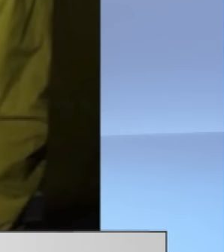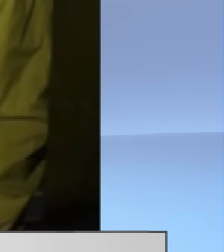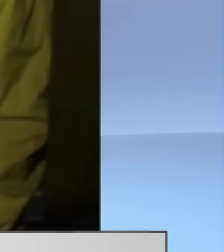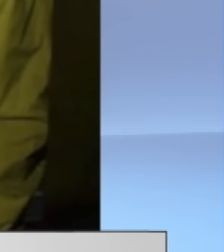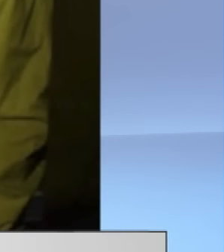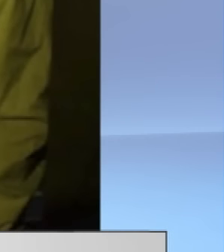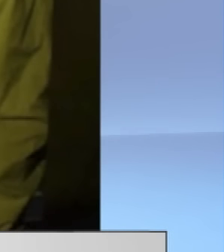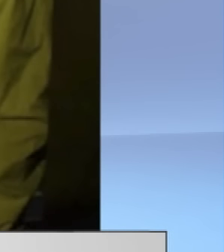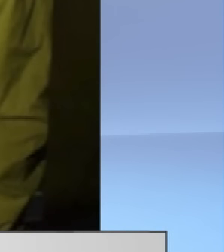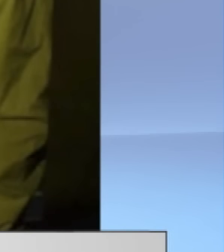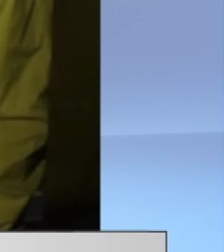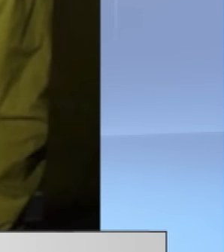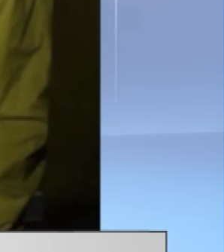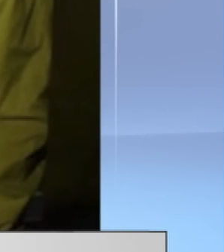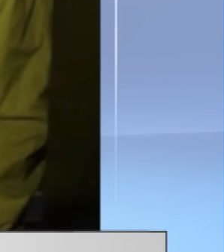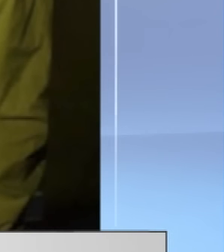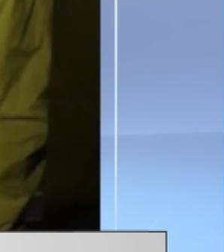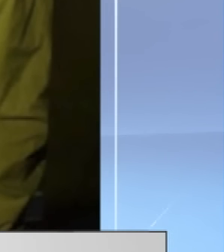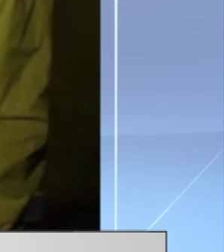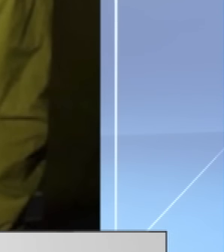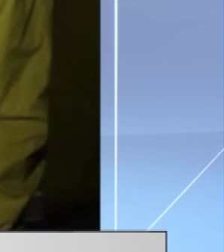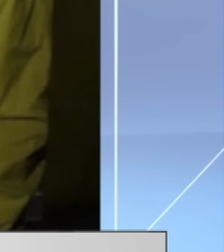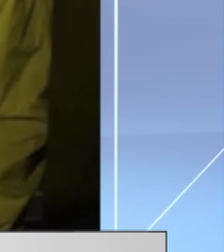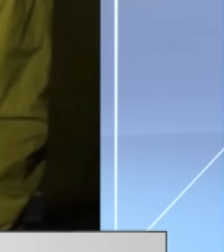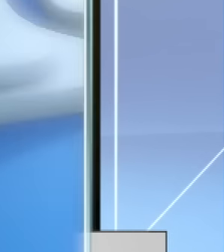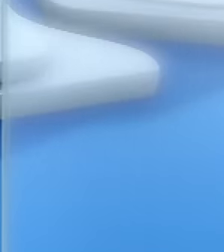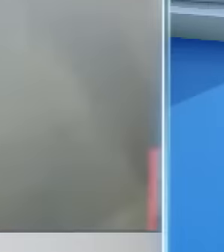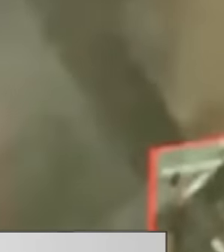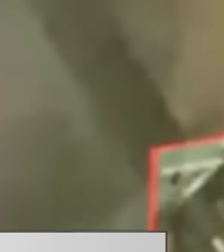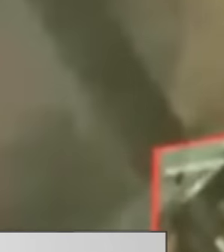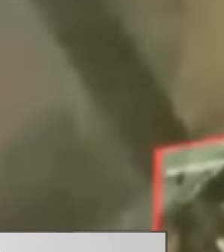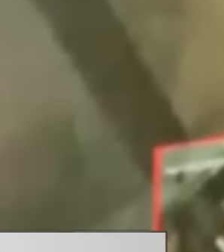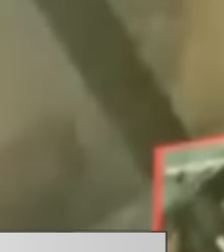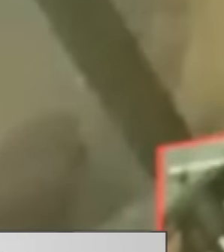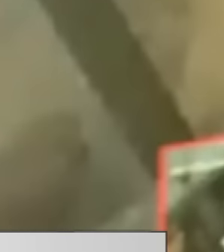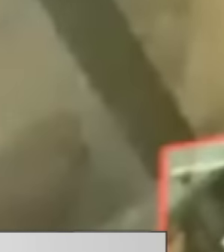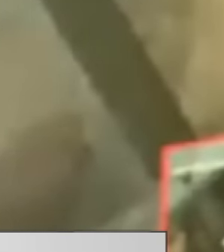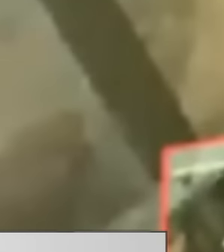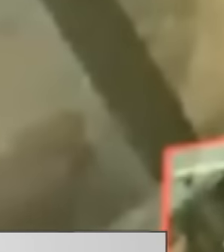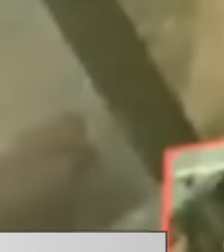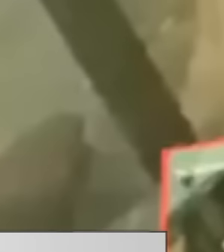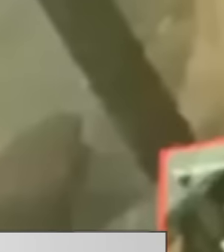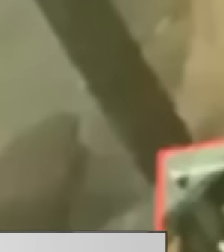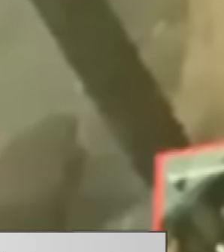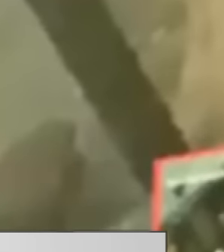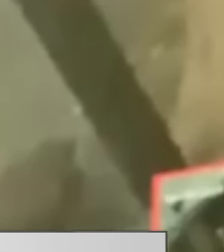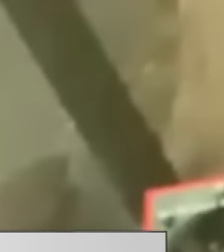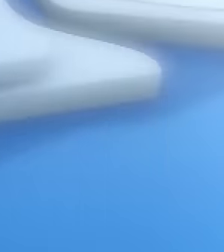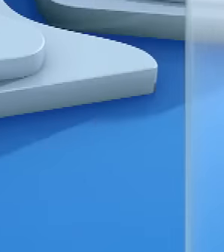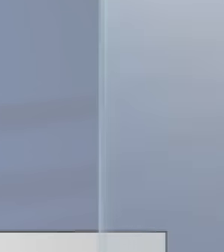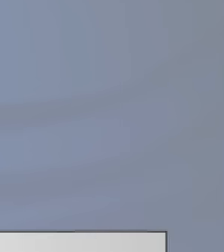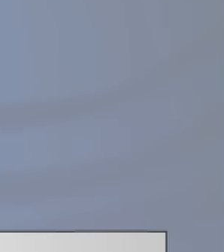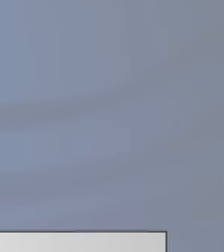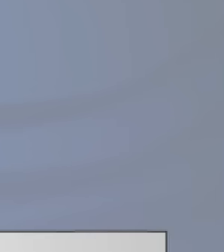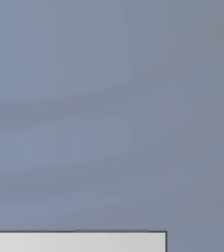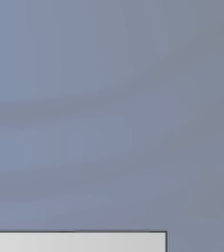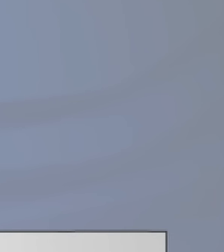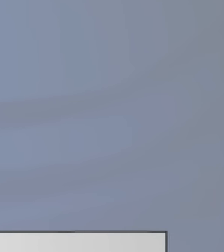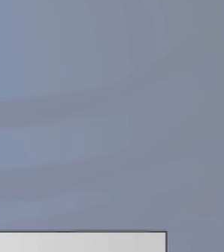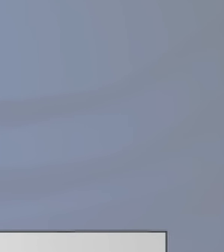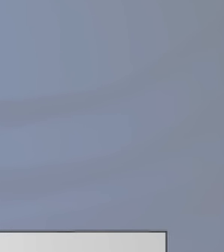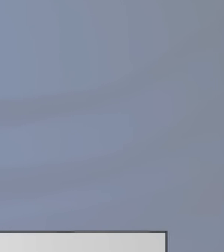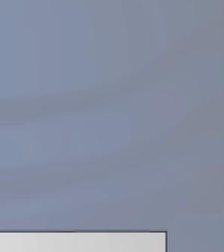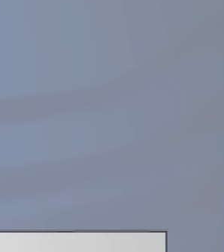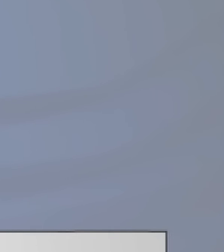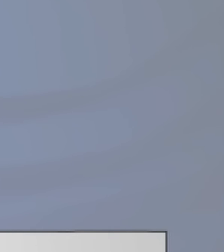Asesinan alzar de las drogas en el centro de Medellín otro grave accidente en la capital antioqueña hayana Mujer